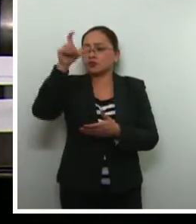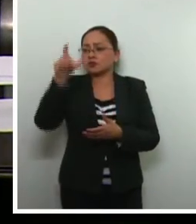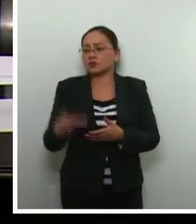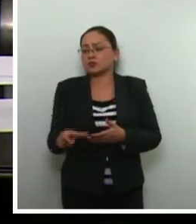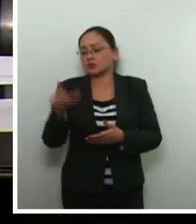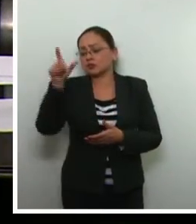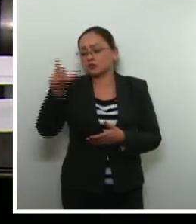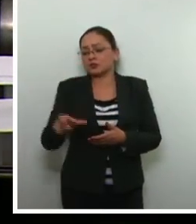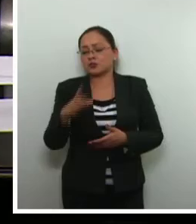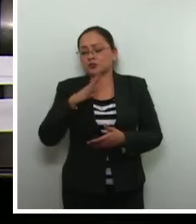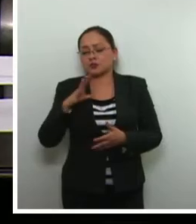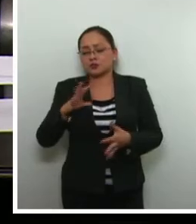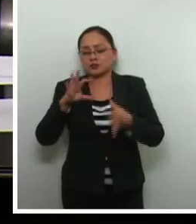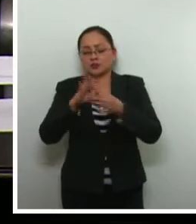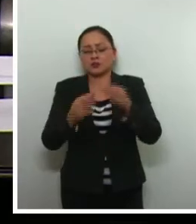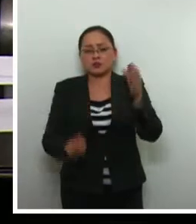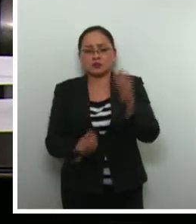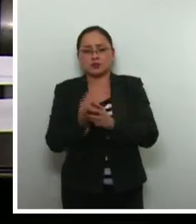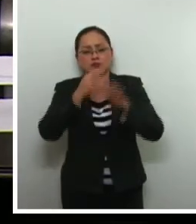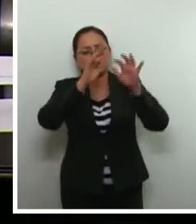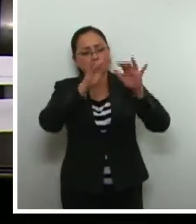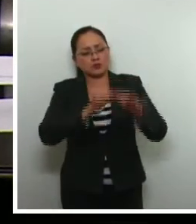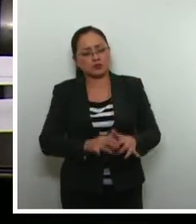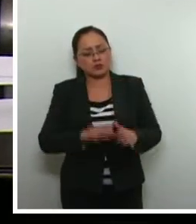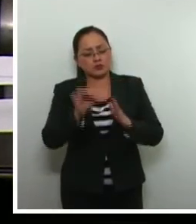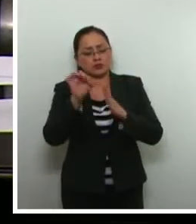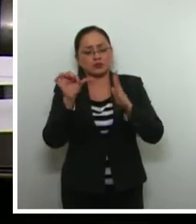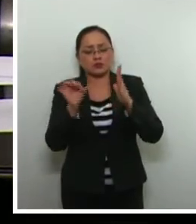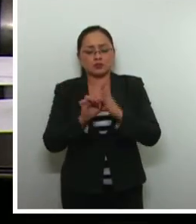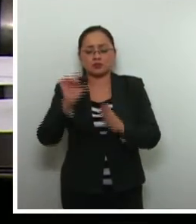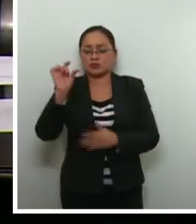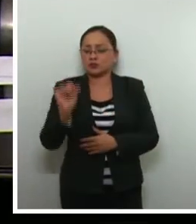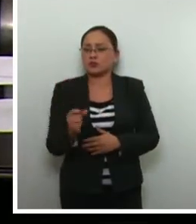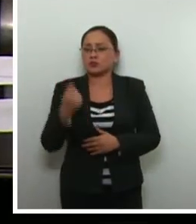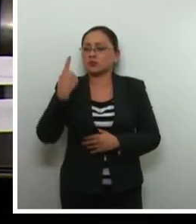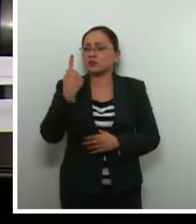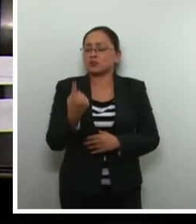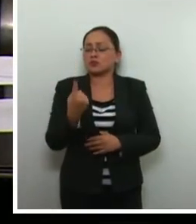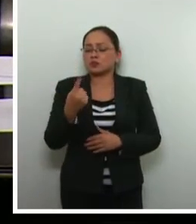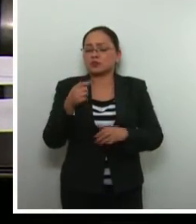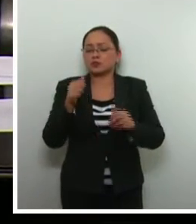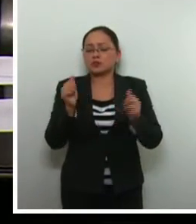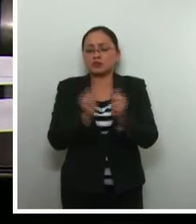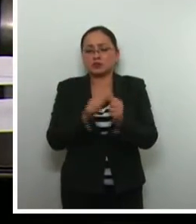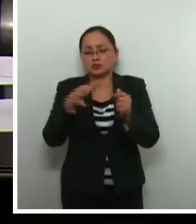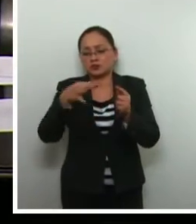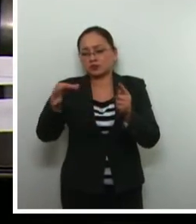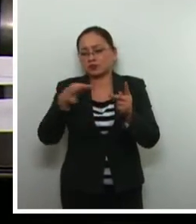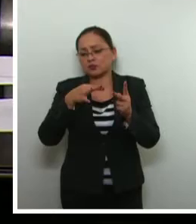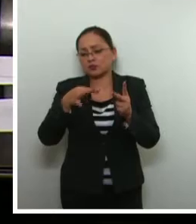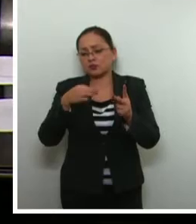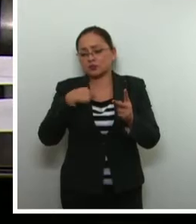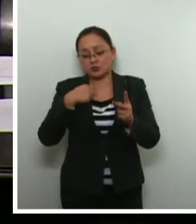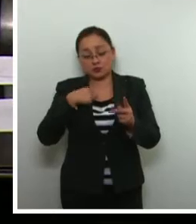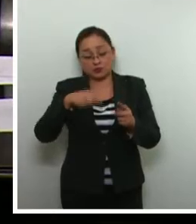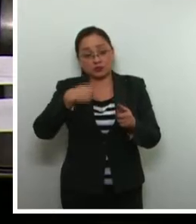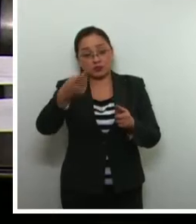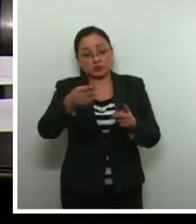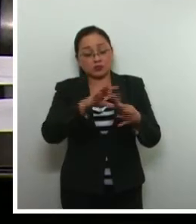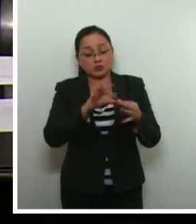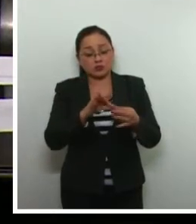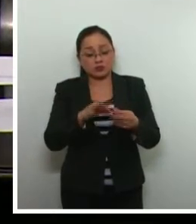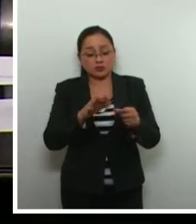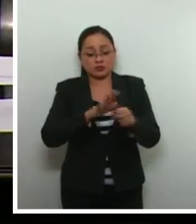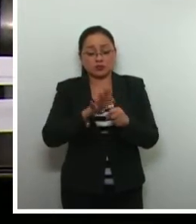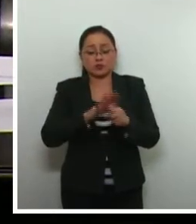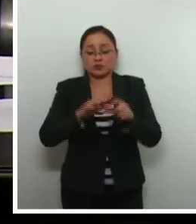su conjunto de nueva redacción del artículo 21, con excepción, la señalé, de lo